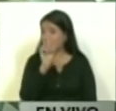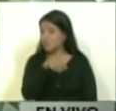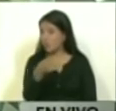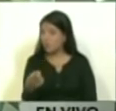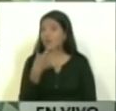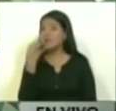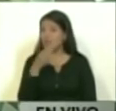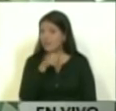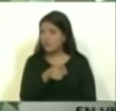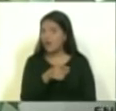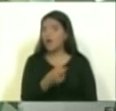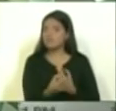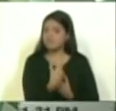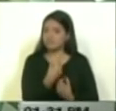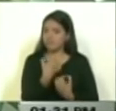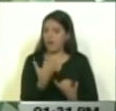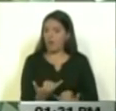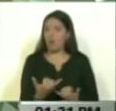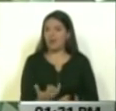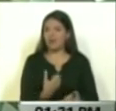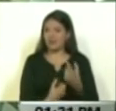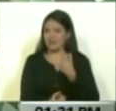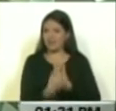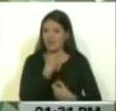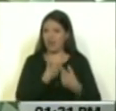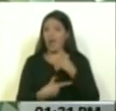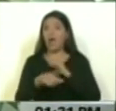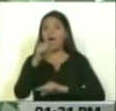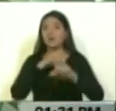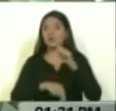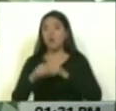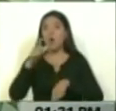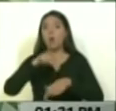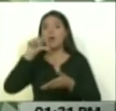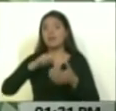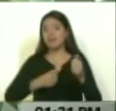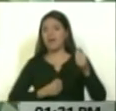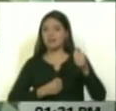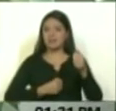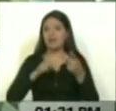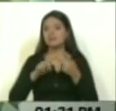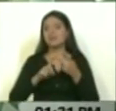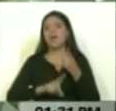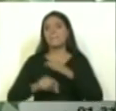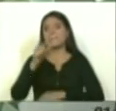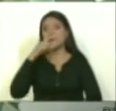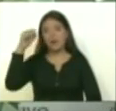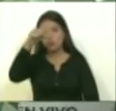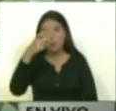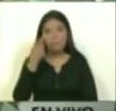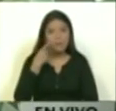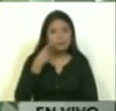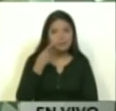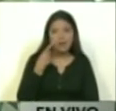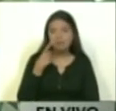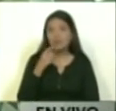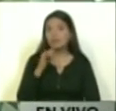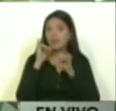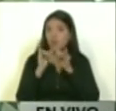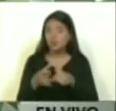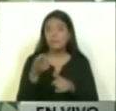verdad, escríbame ahora por arroba la hora de la salsa, arroba Nicolás Maduro, pendiente allí de las denuncias,